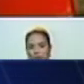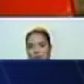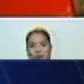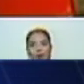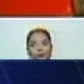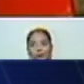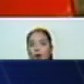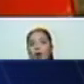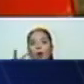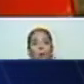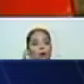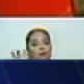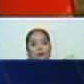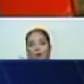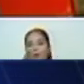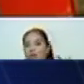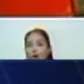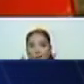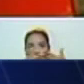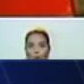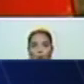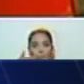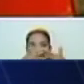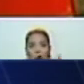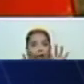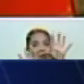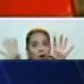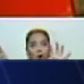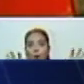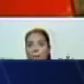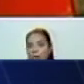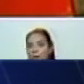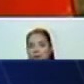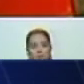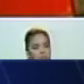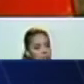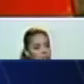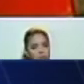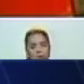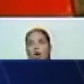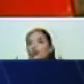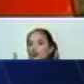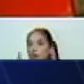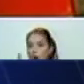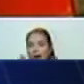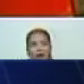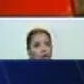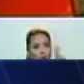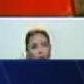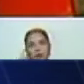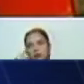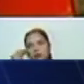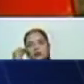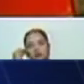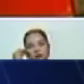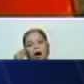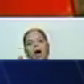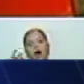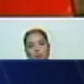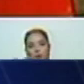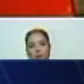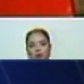política exterior de los Estados Unidos por parte de esos países es inadmisible y ojalá haya una reflexión y podamos trabajar en